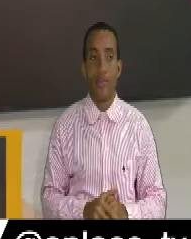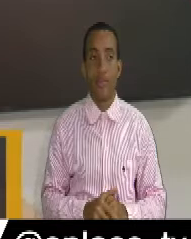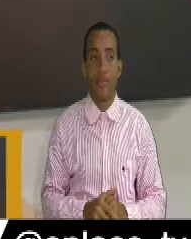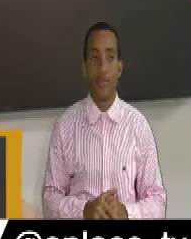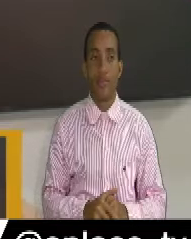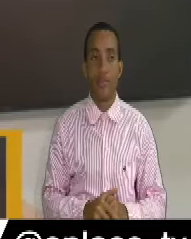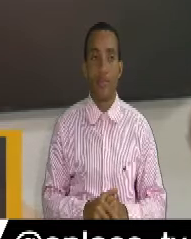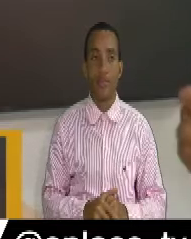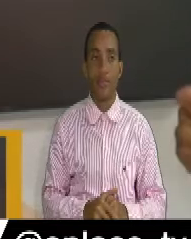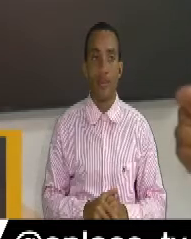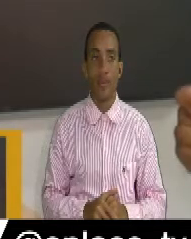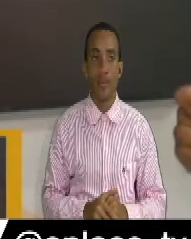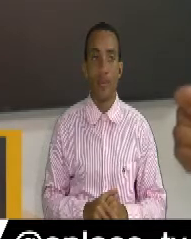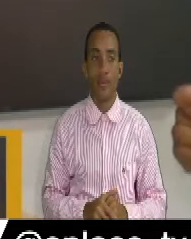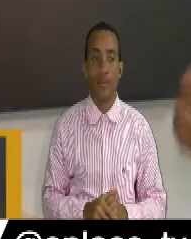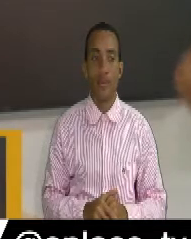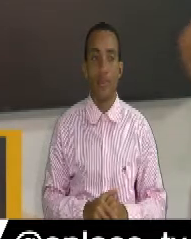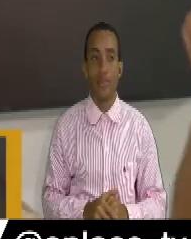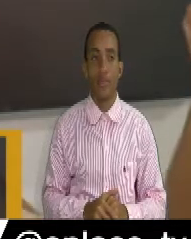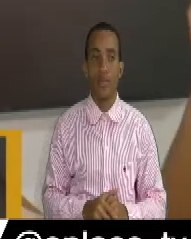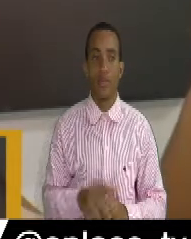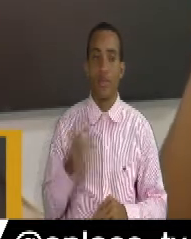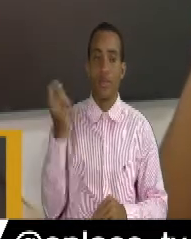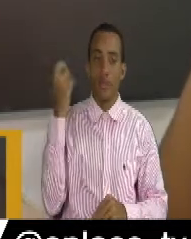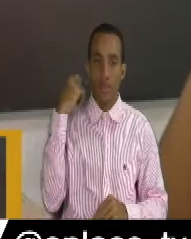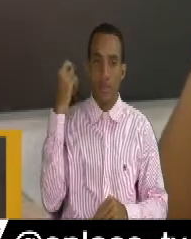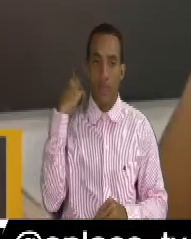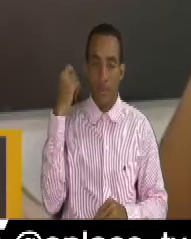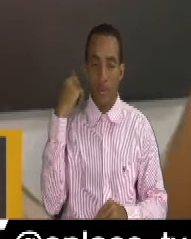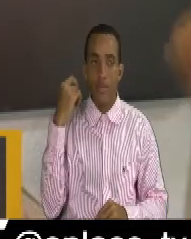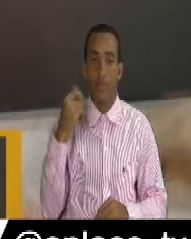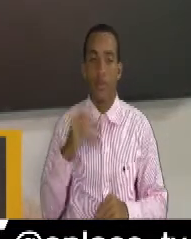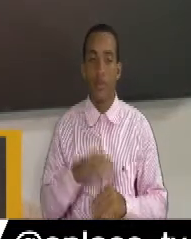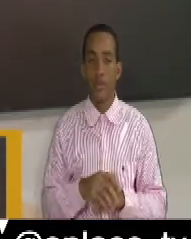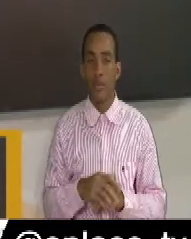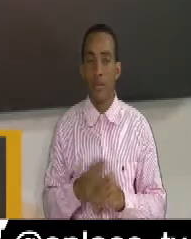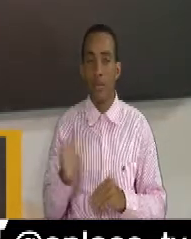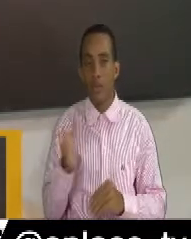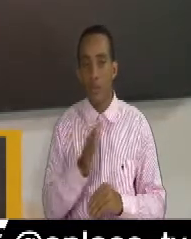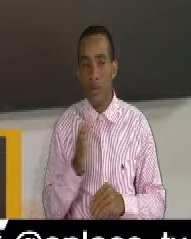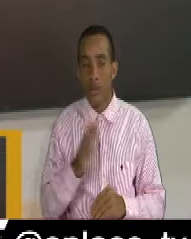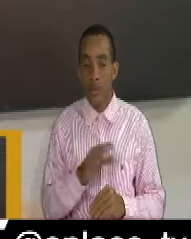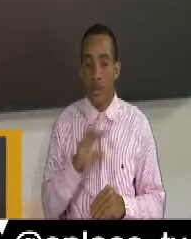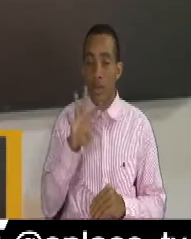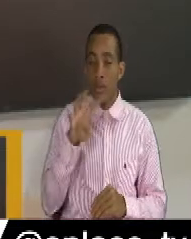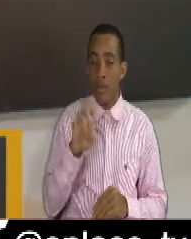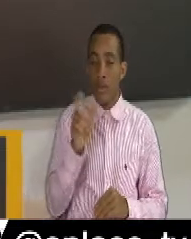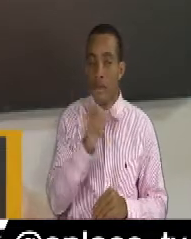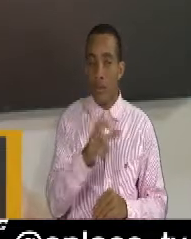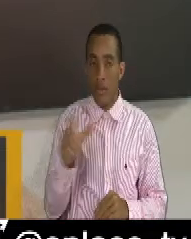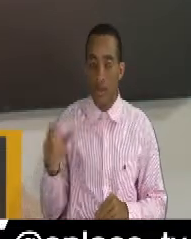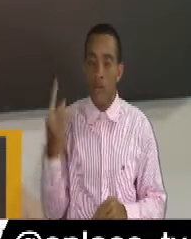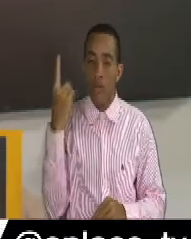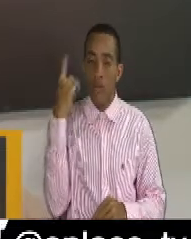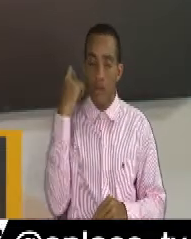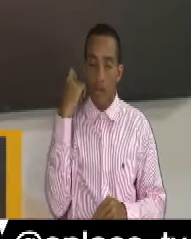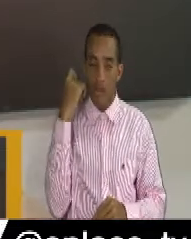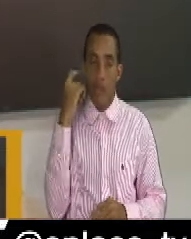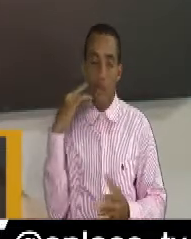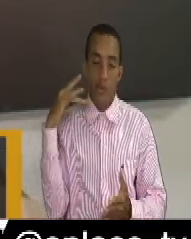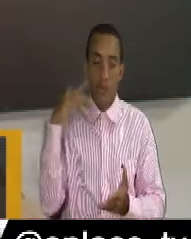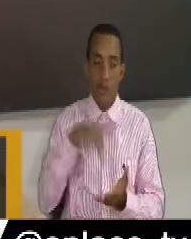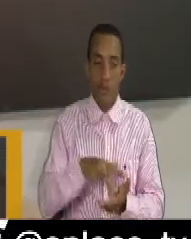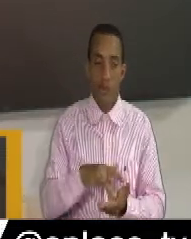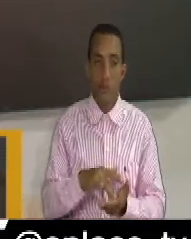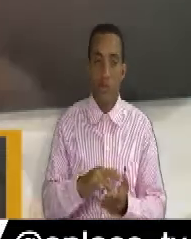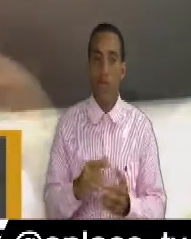que en los últimos días se han presentado alrededor, aparte de las 9 personas que llegaron el día de ayer a Barranca Bermeja, han